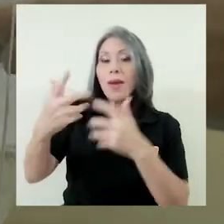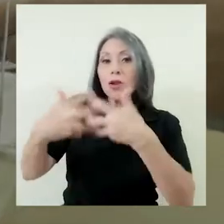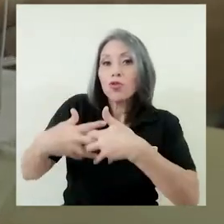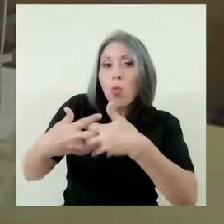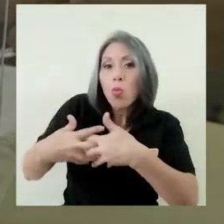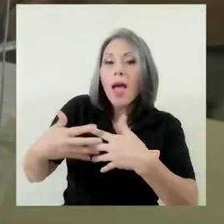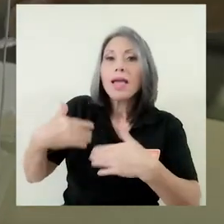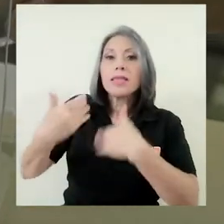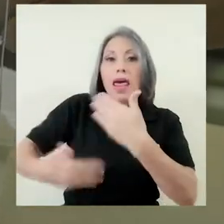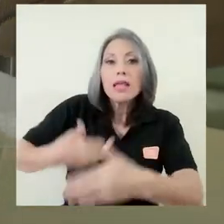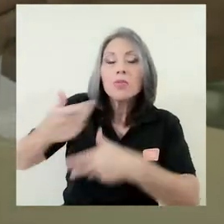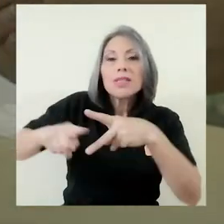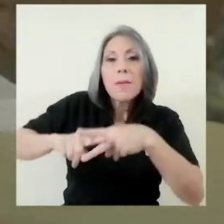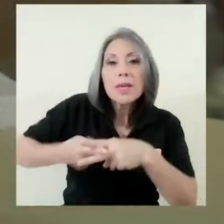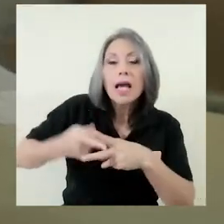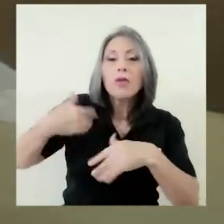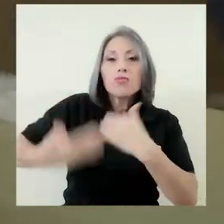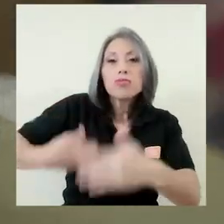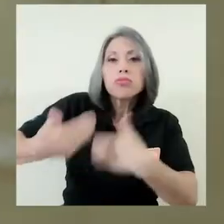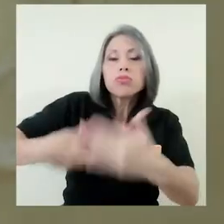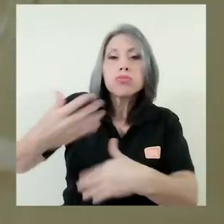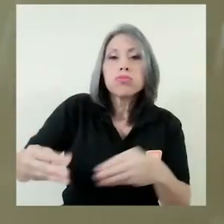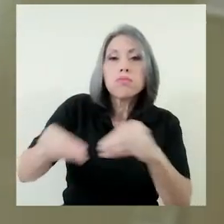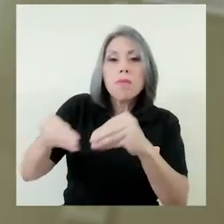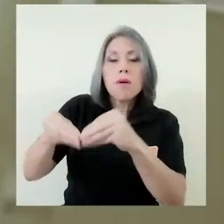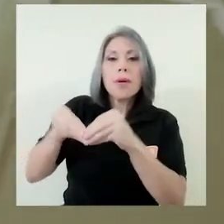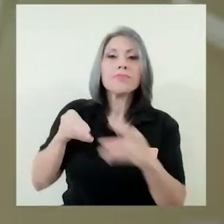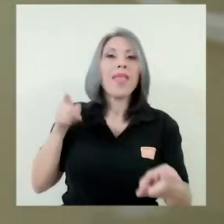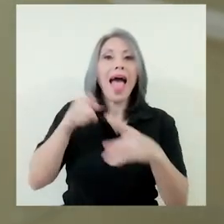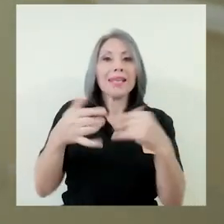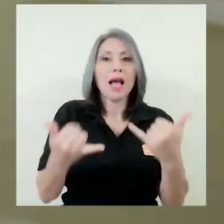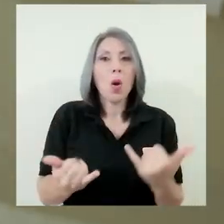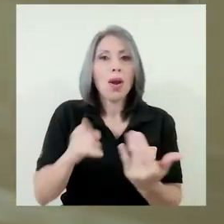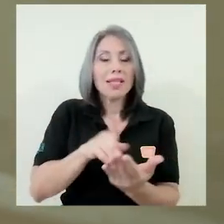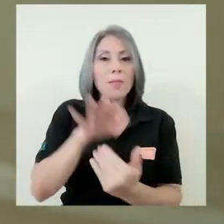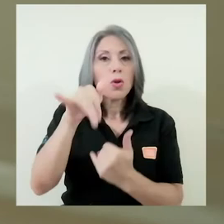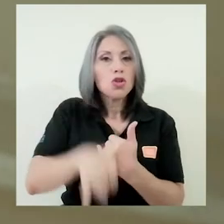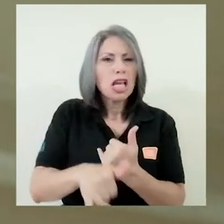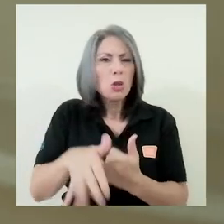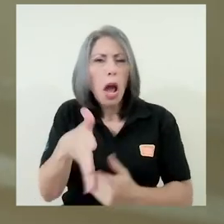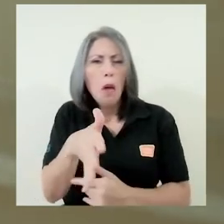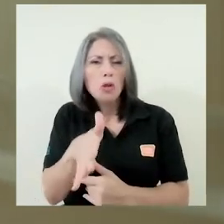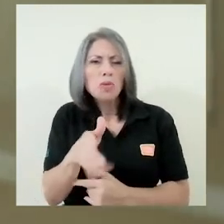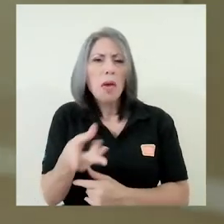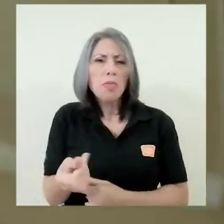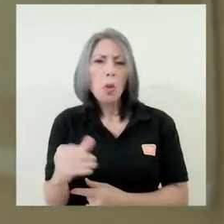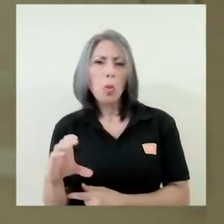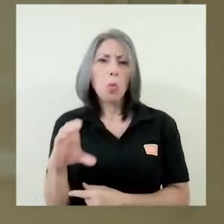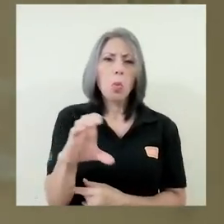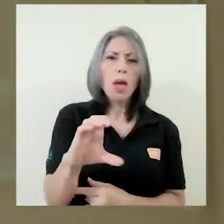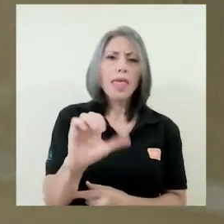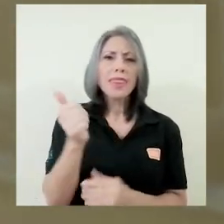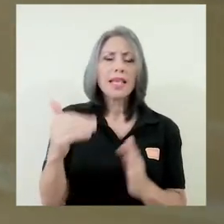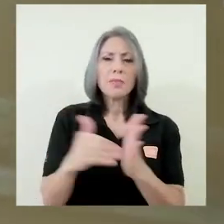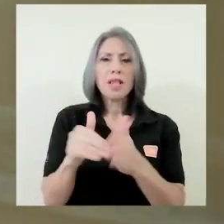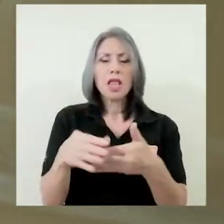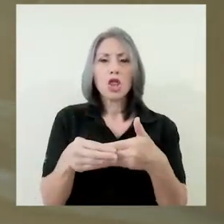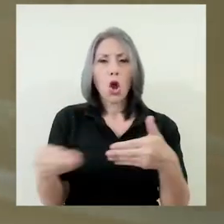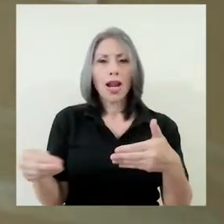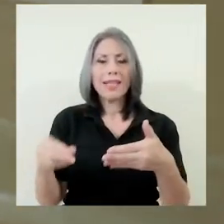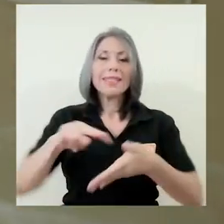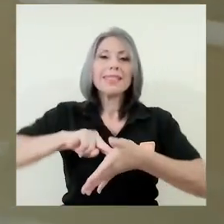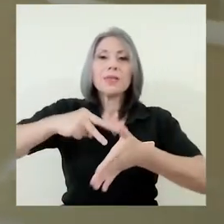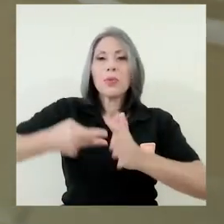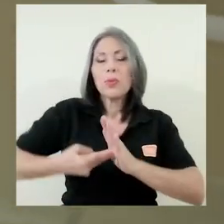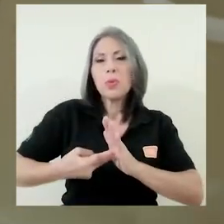pues ya comenzará una producción en serie. Hasta el momento, en el proyecto se han invertido aproximadamente